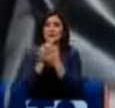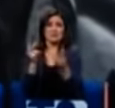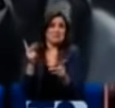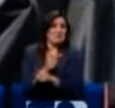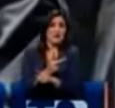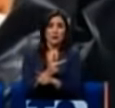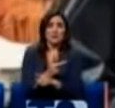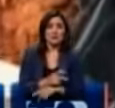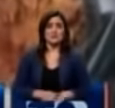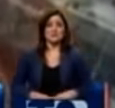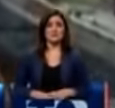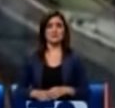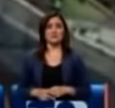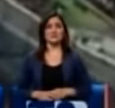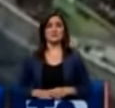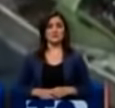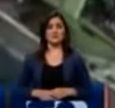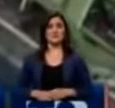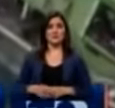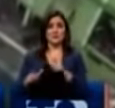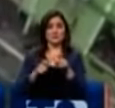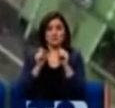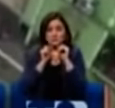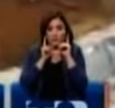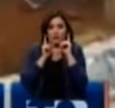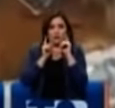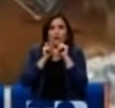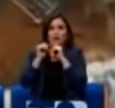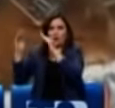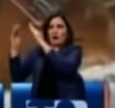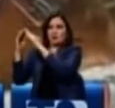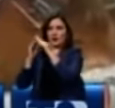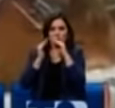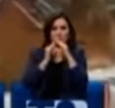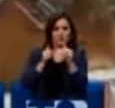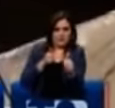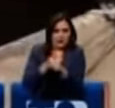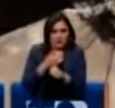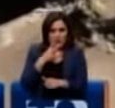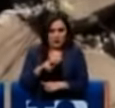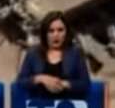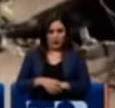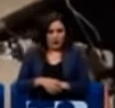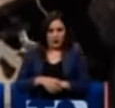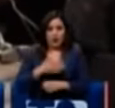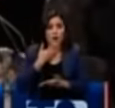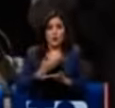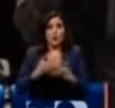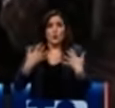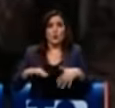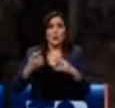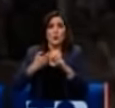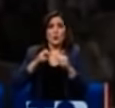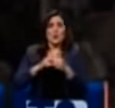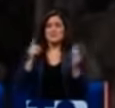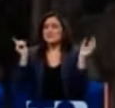por desplomar la infraestructura. Estupefactos quedaron quienes habitaban en los alrededores del incidente. Era este el primer síntoma de un